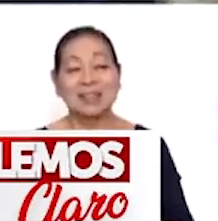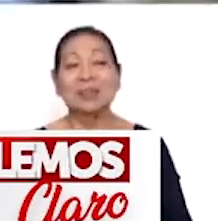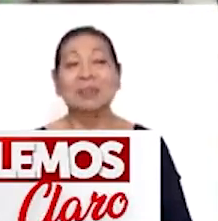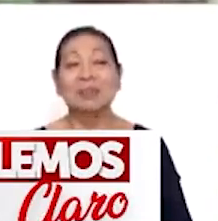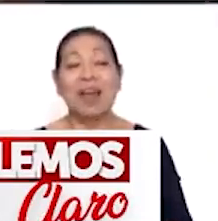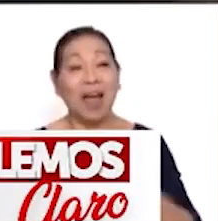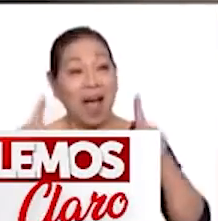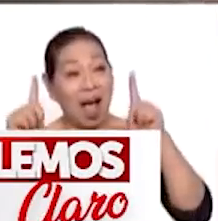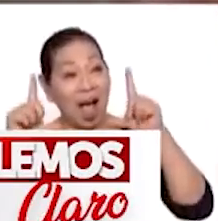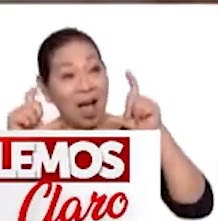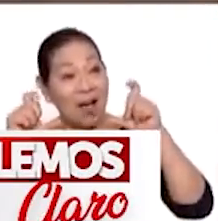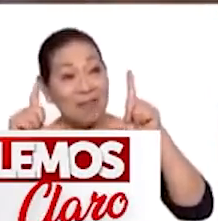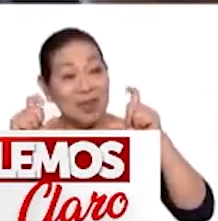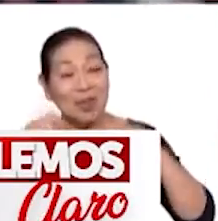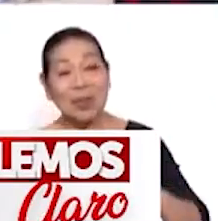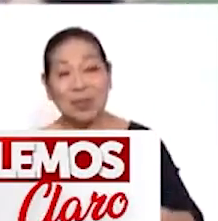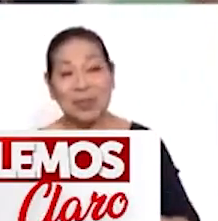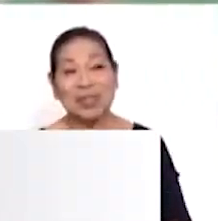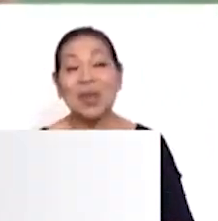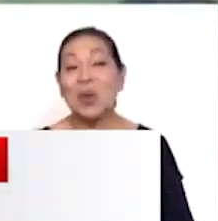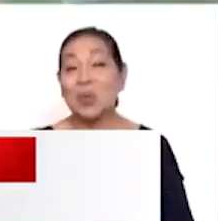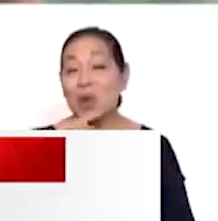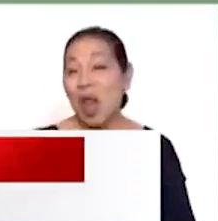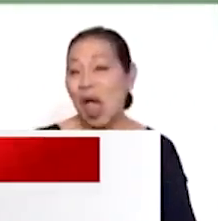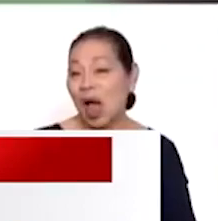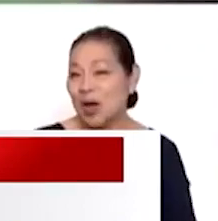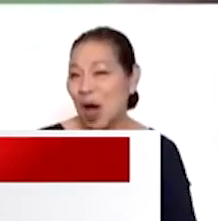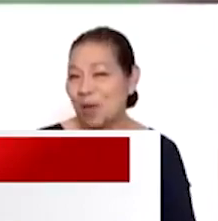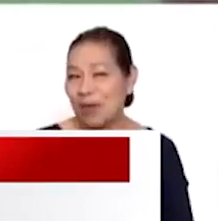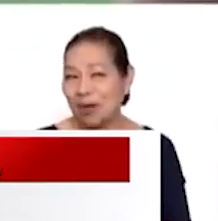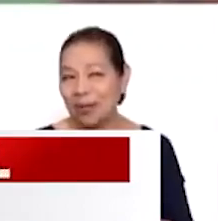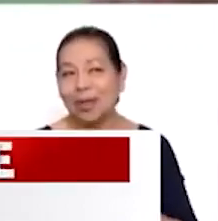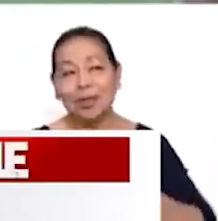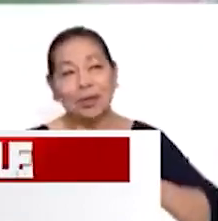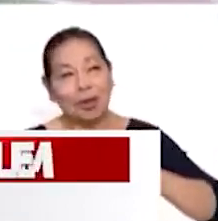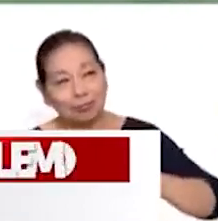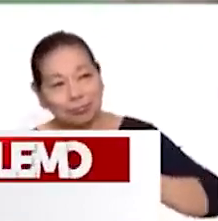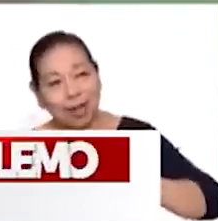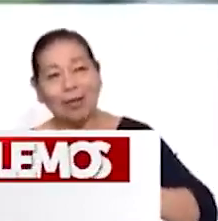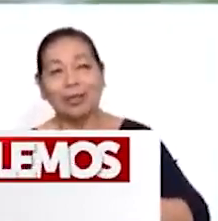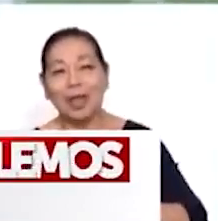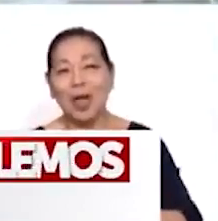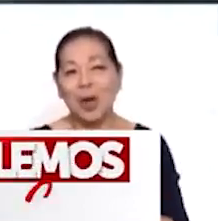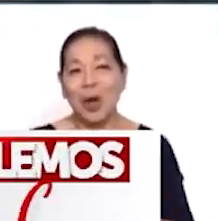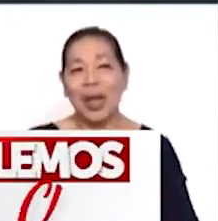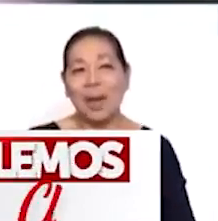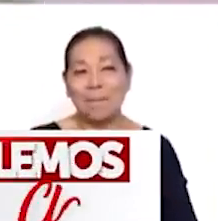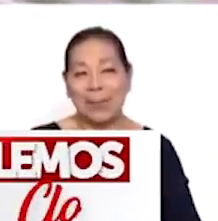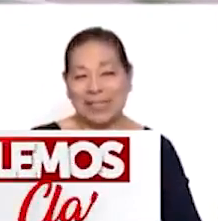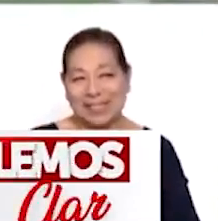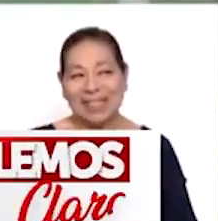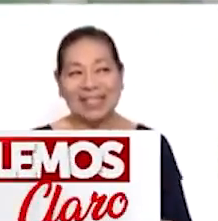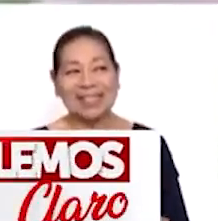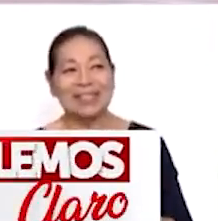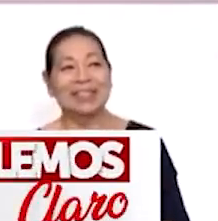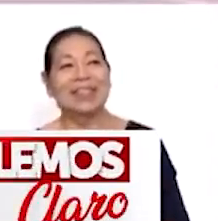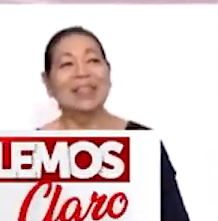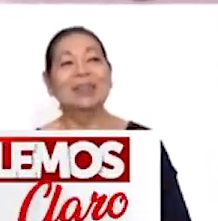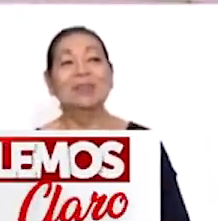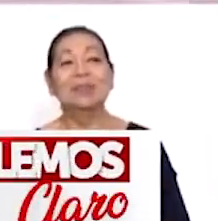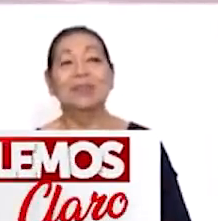está haciendo, está con no el con Segarra, con el director delegado, saludando a los deportistas. A ver, pues, que haga